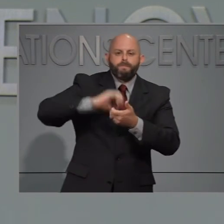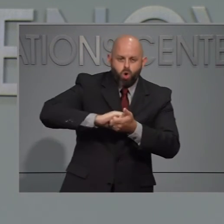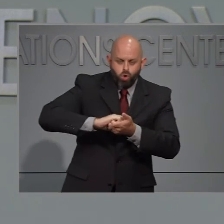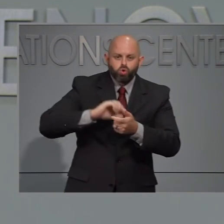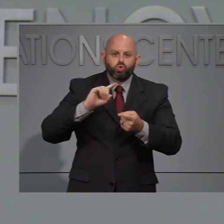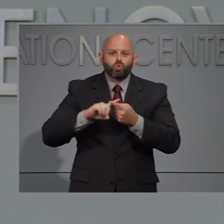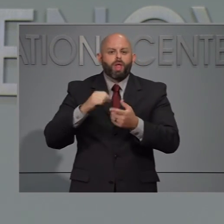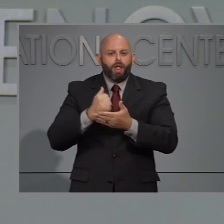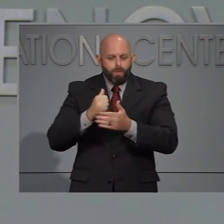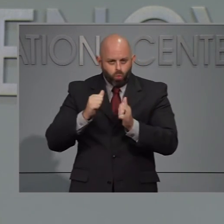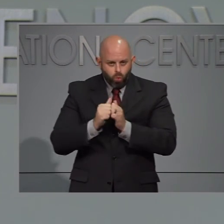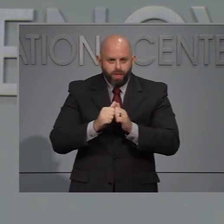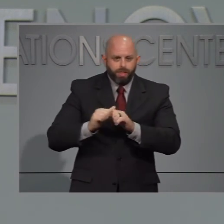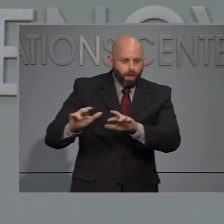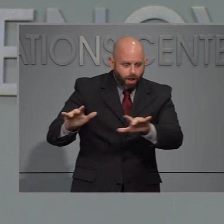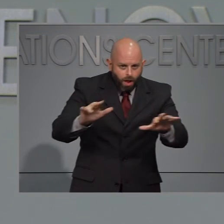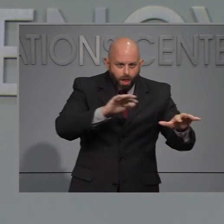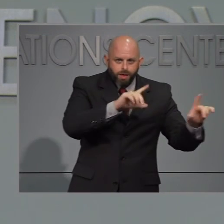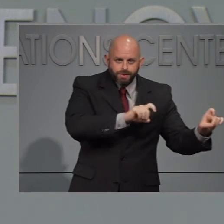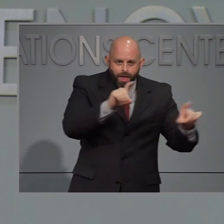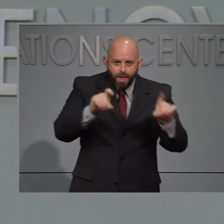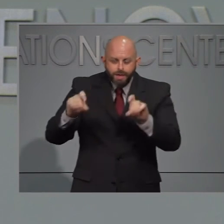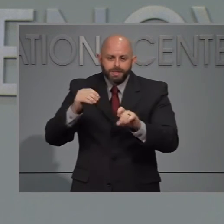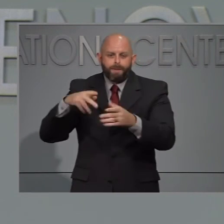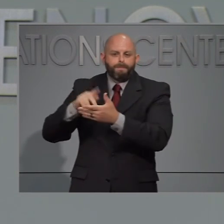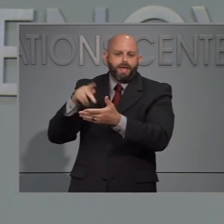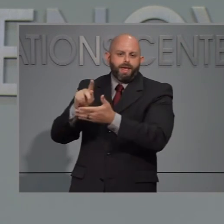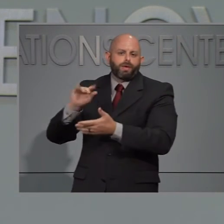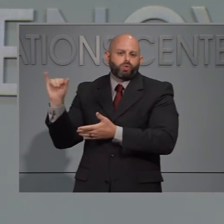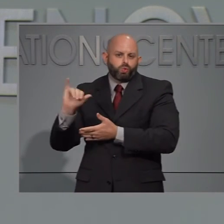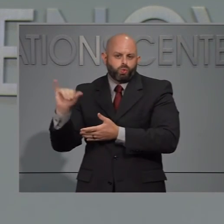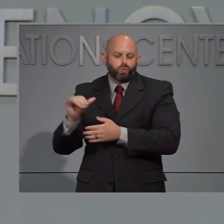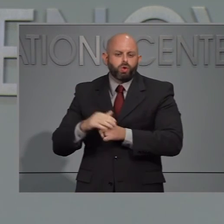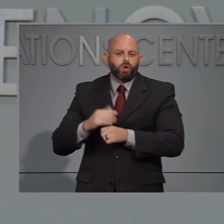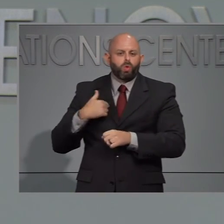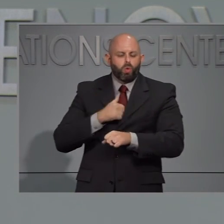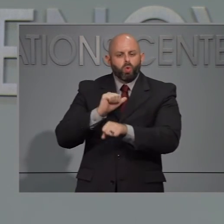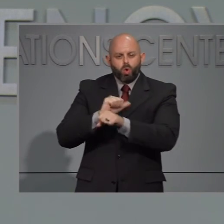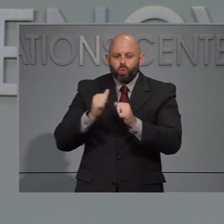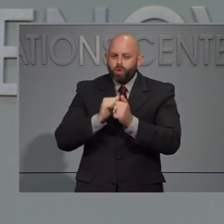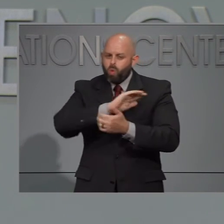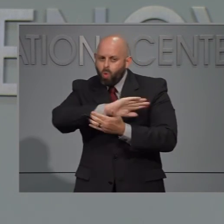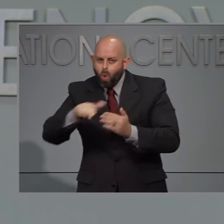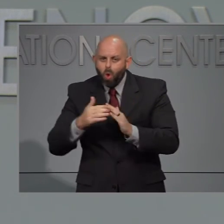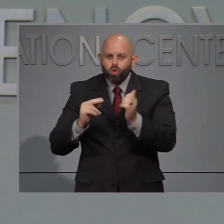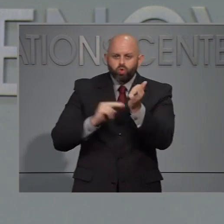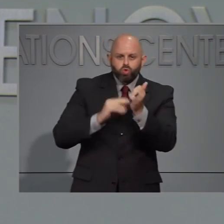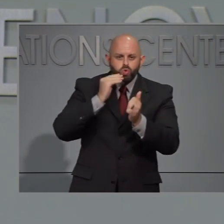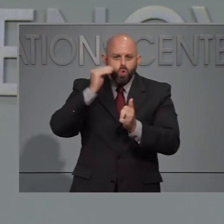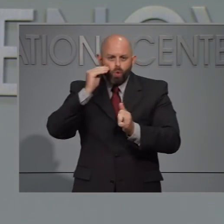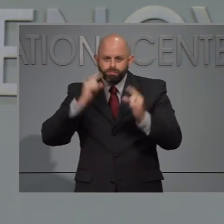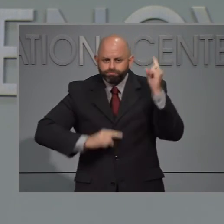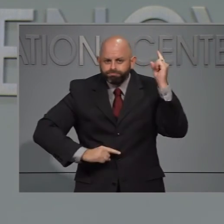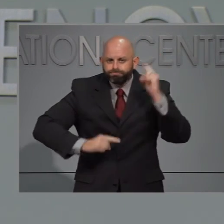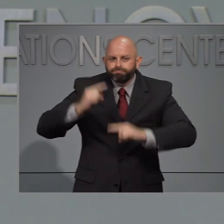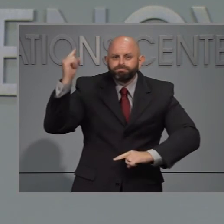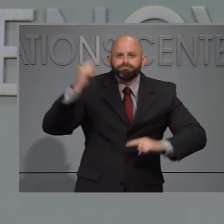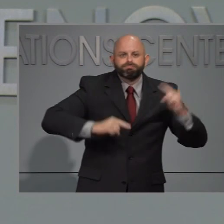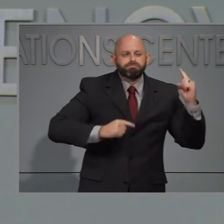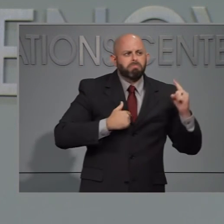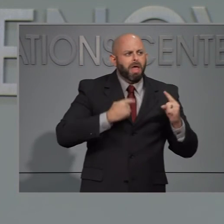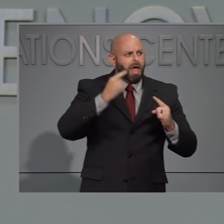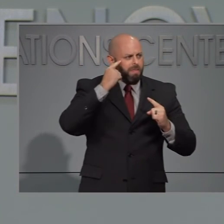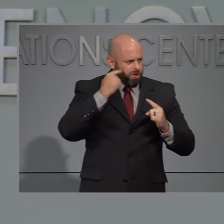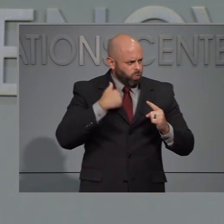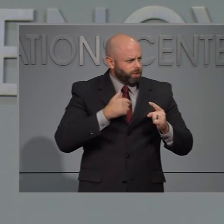para hacer esas pruebas. Y estamos trabajando, tratando de cubrir todos estos lugares. Creo que hemos llegado a un